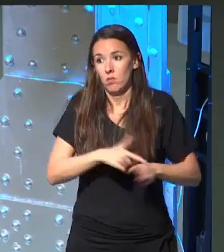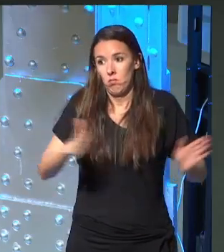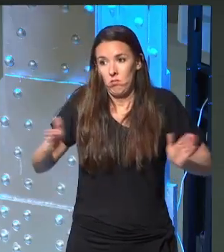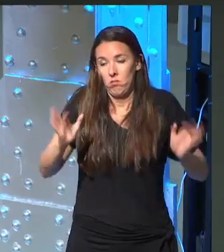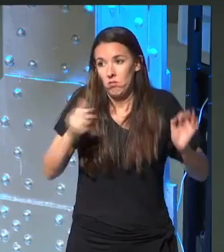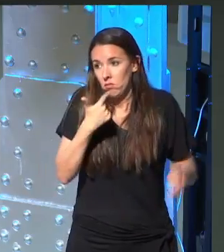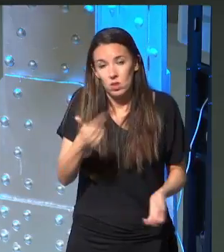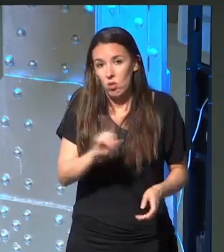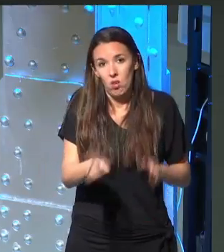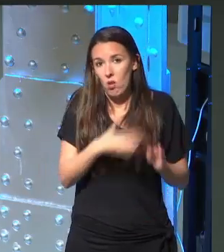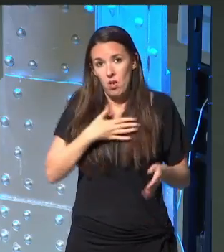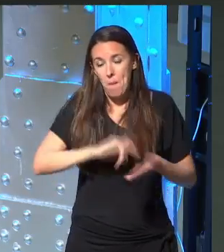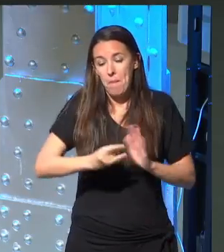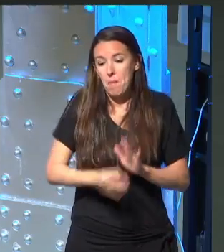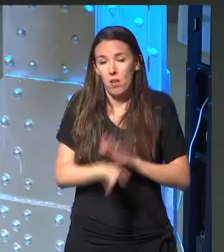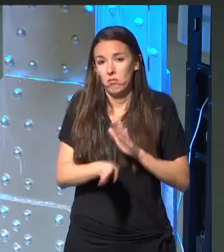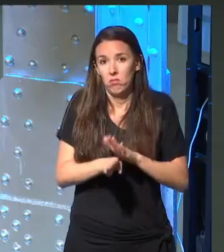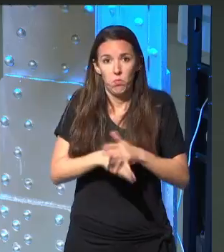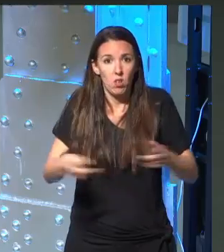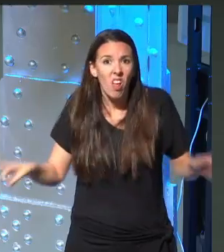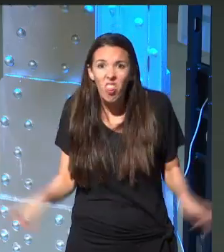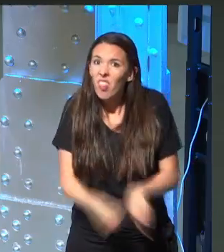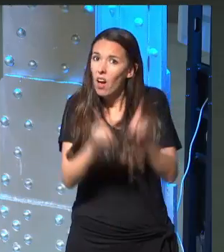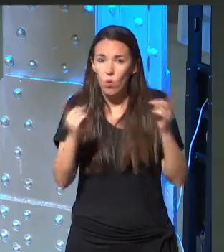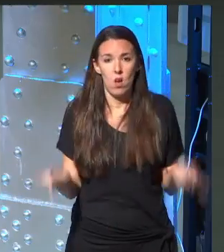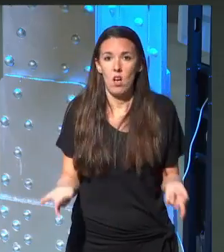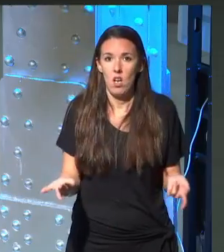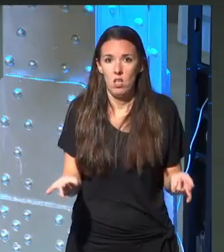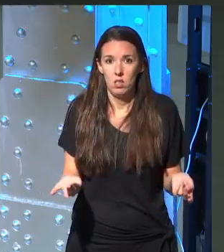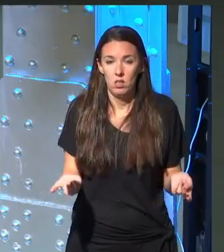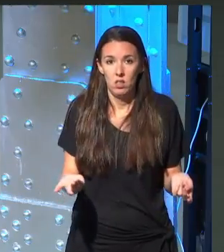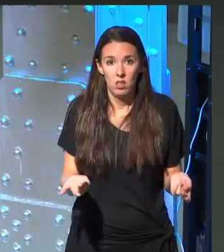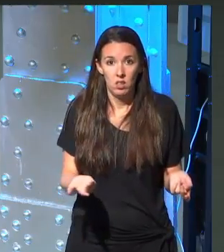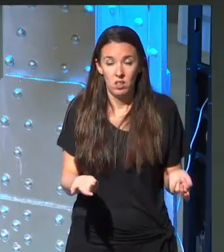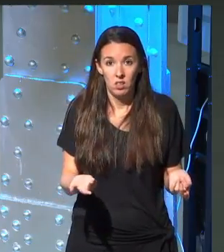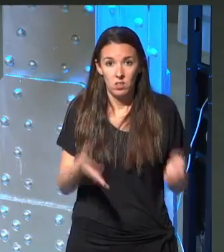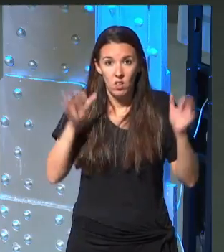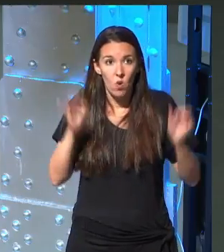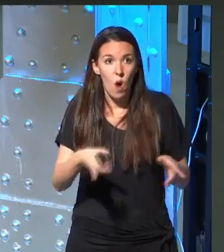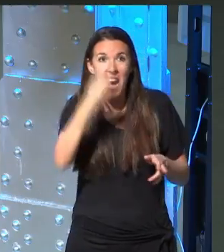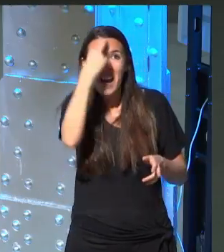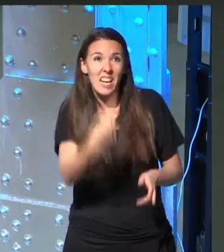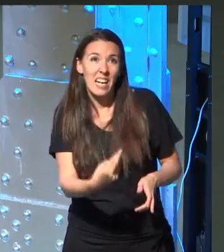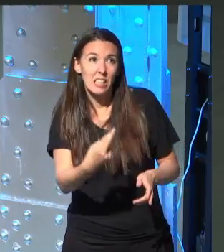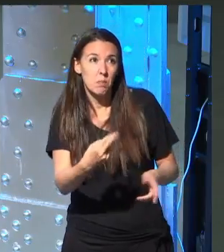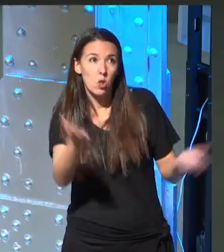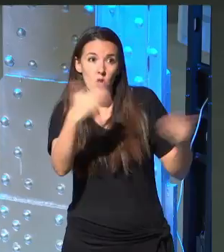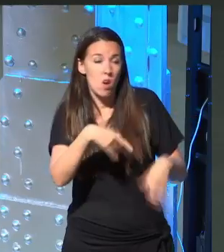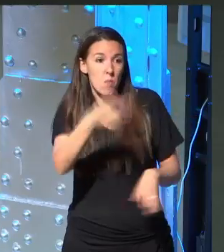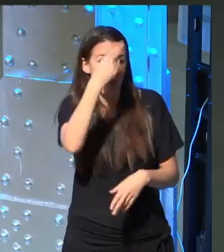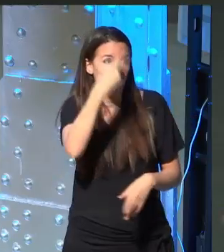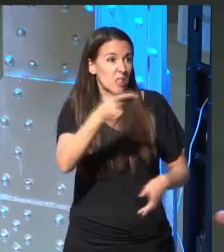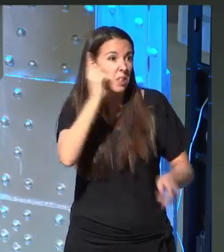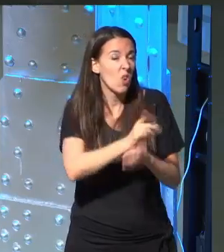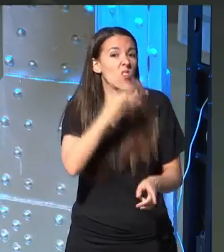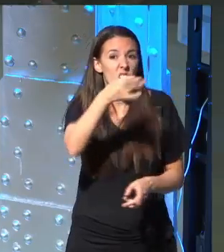no, pues esto yo sigo adelante con mi plan, porque ¿qué más da? O sea, si es que... Sí. O sea, no va a ser irrespetuoso, porque los respetuosos son ellos. Sí, además